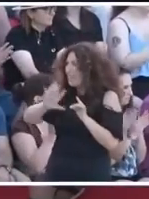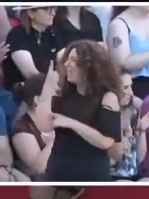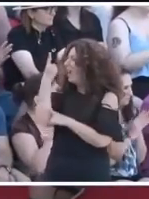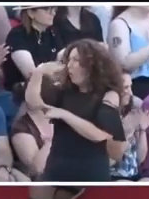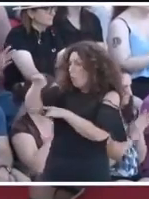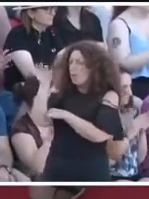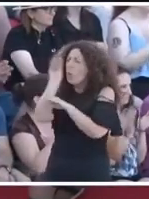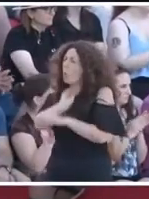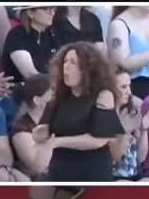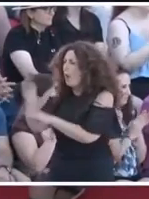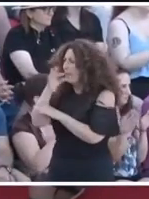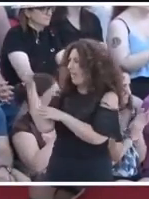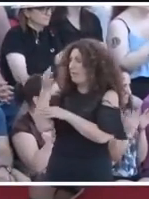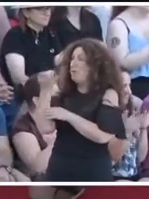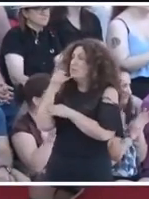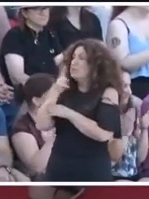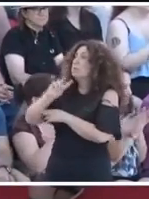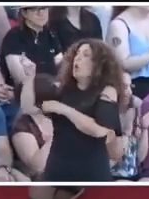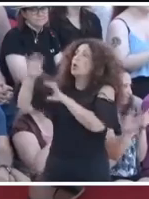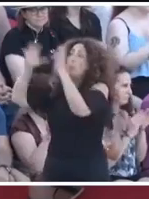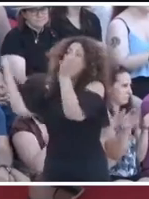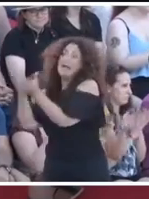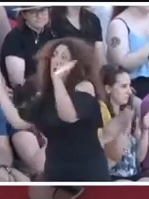el que tenemos, compañeros y compañeras.